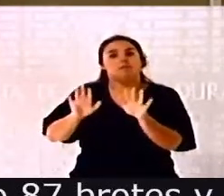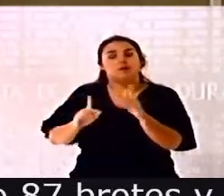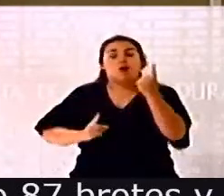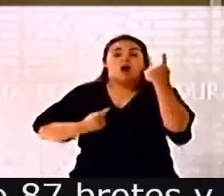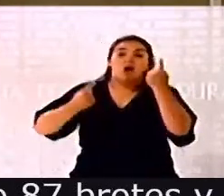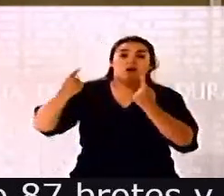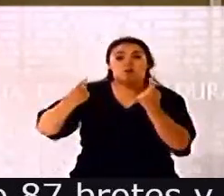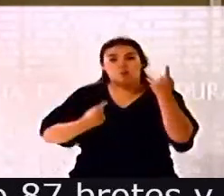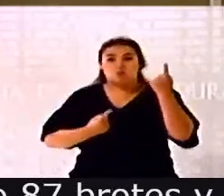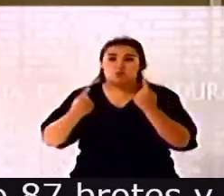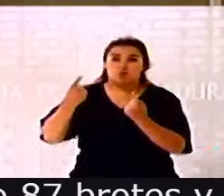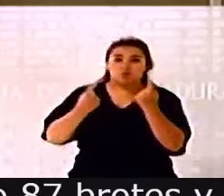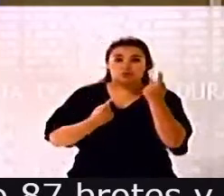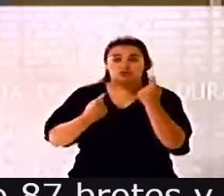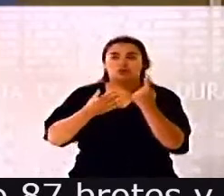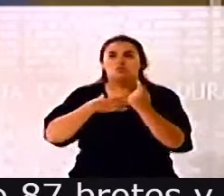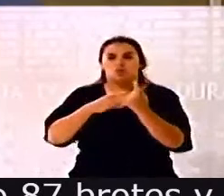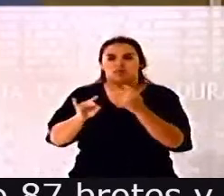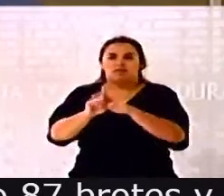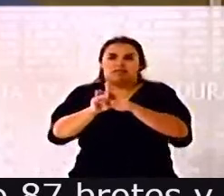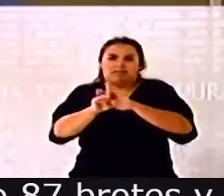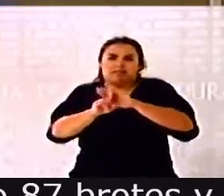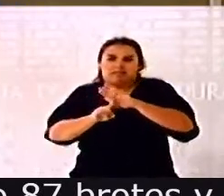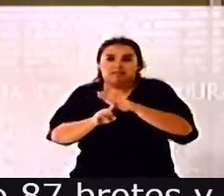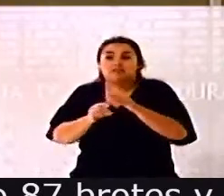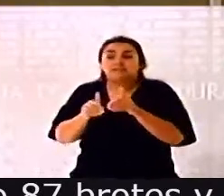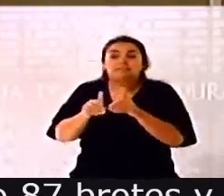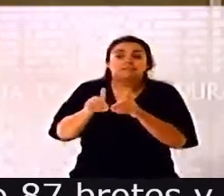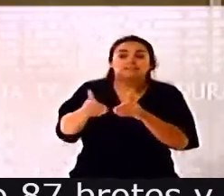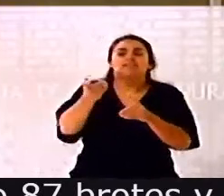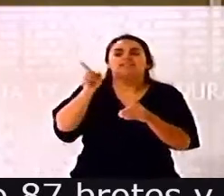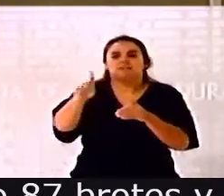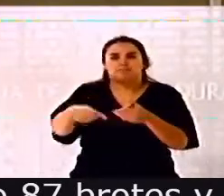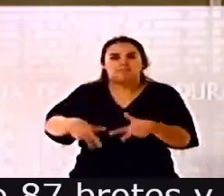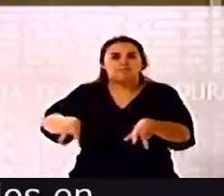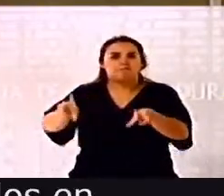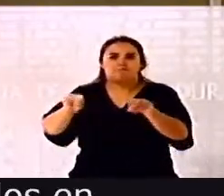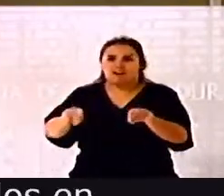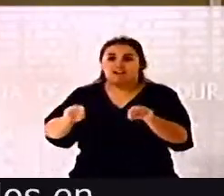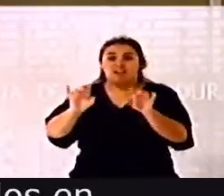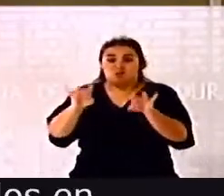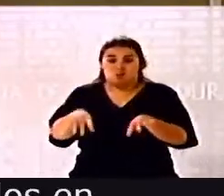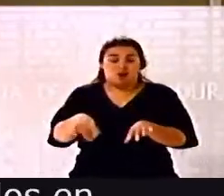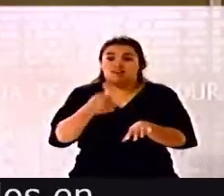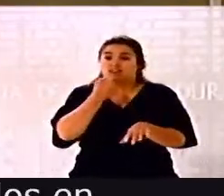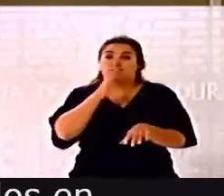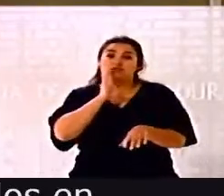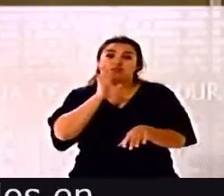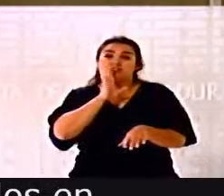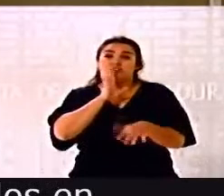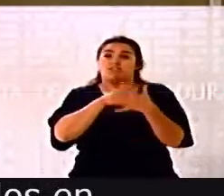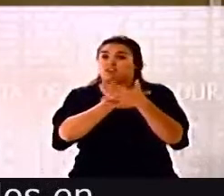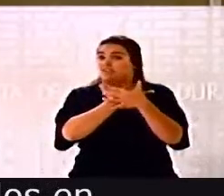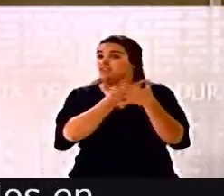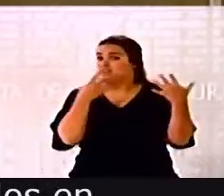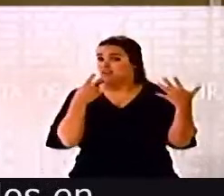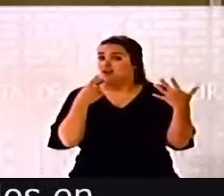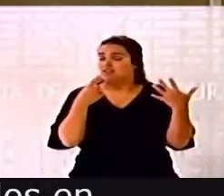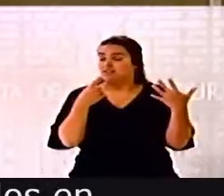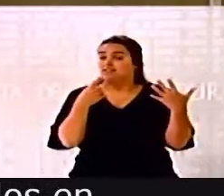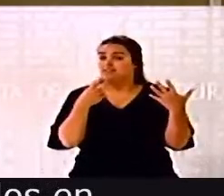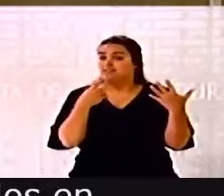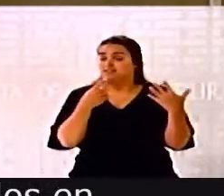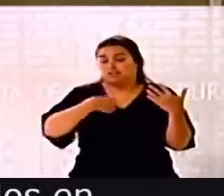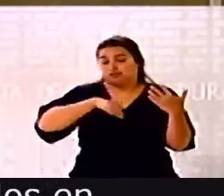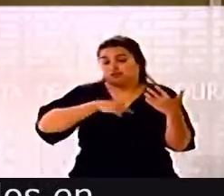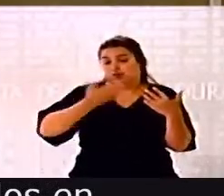franca regresión, y en los próximos días podrán ser también cerrados, igual que han sido cerrados los 16 a los que nos